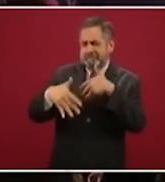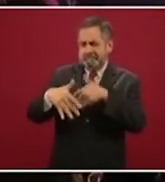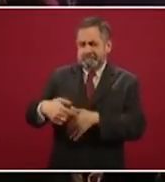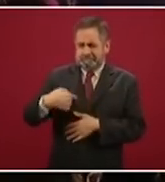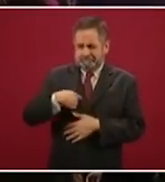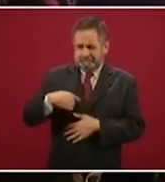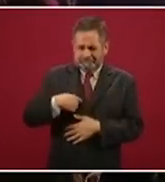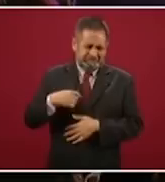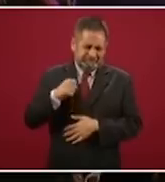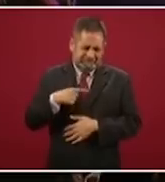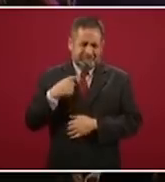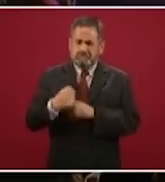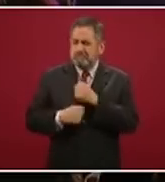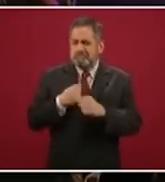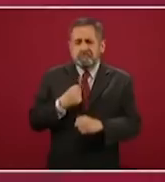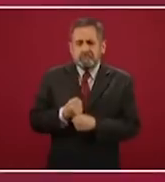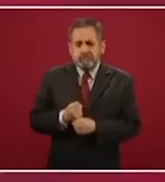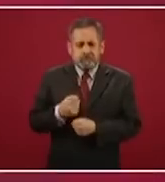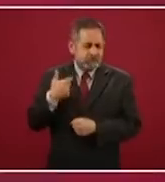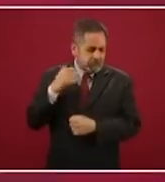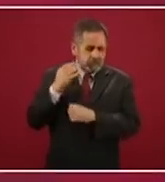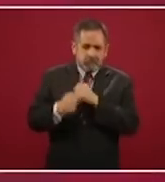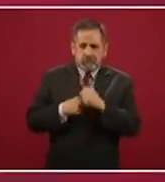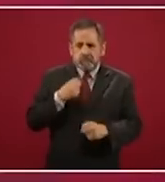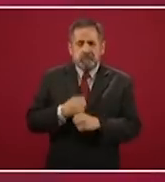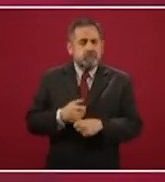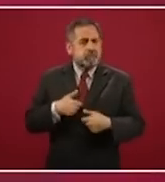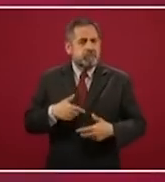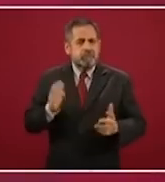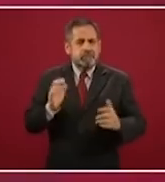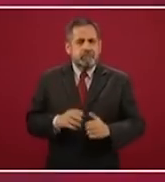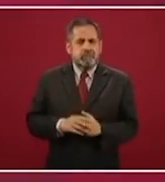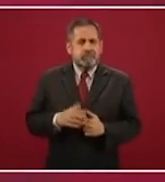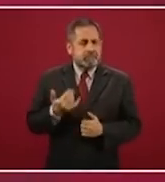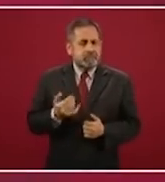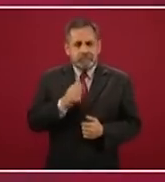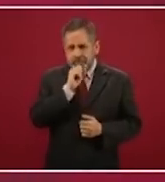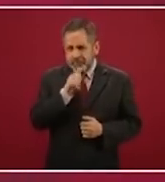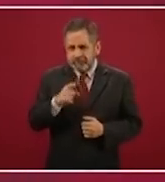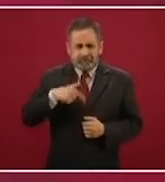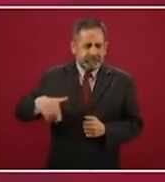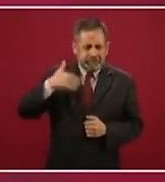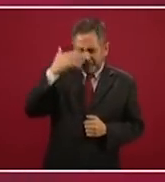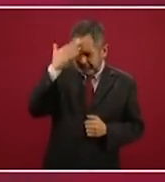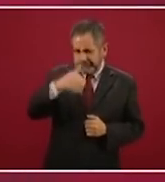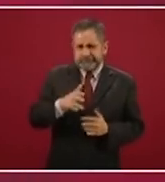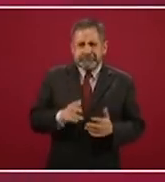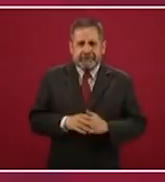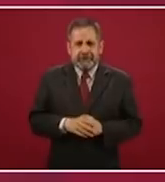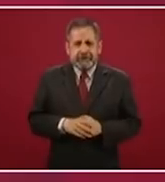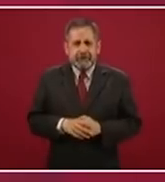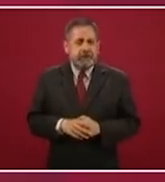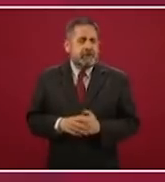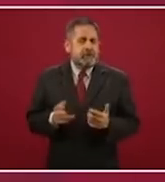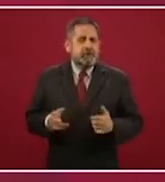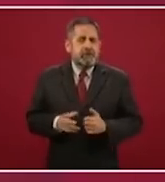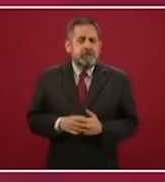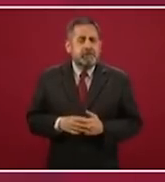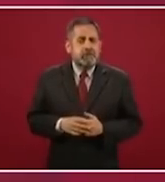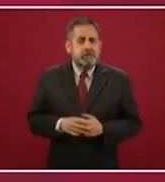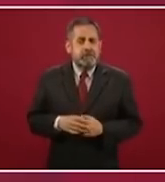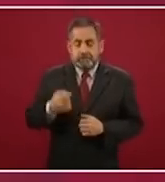muchos años, muchísimos, y sabemos muy bien, además